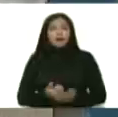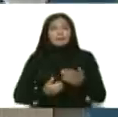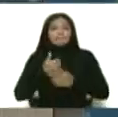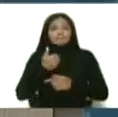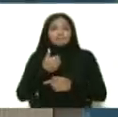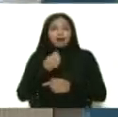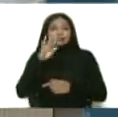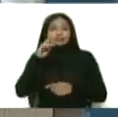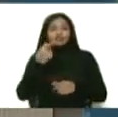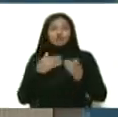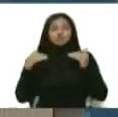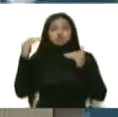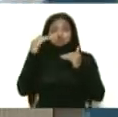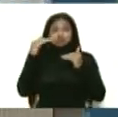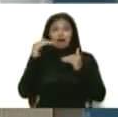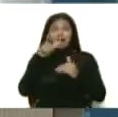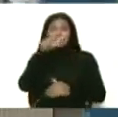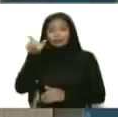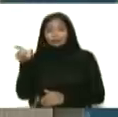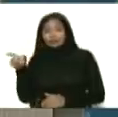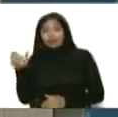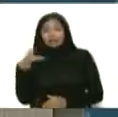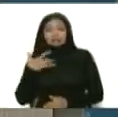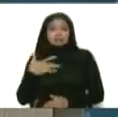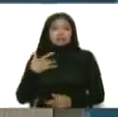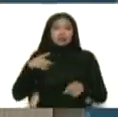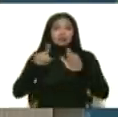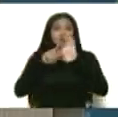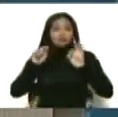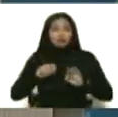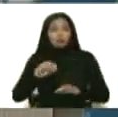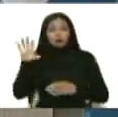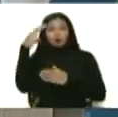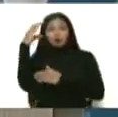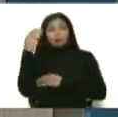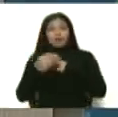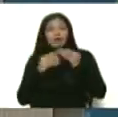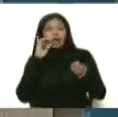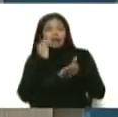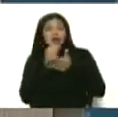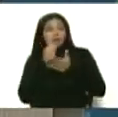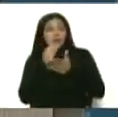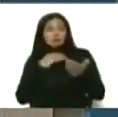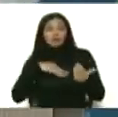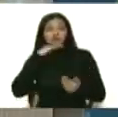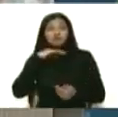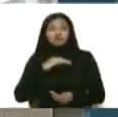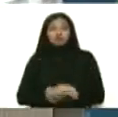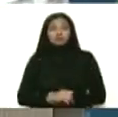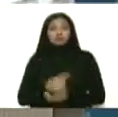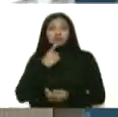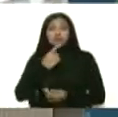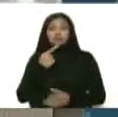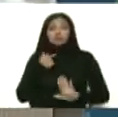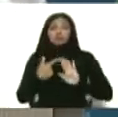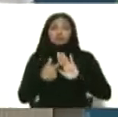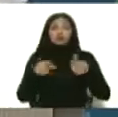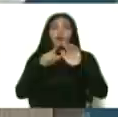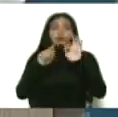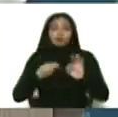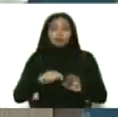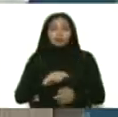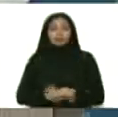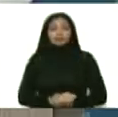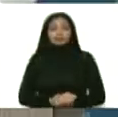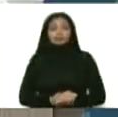saber bien de los casos sintomáticos que si Colombia hiciera las pruebas suficientes, hay un testimonio que vamos a presentar de